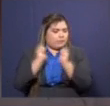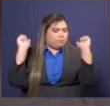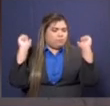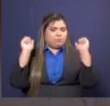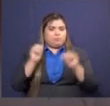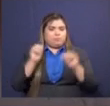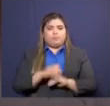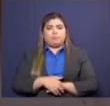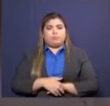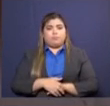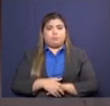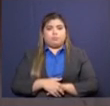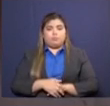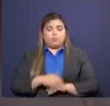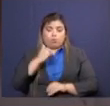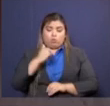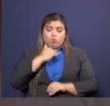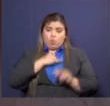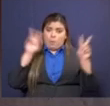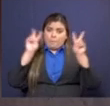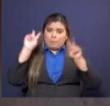En mi vida política,